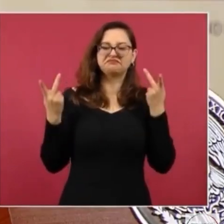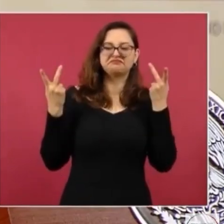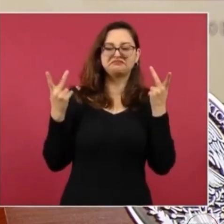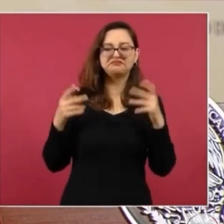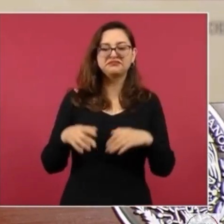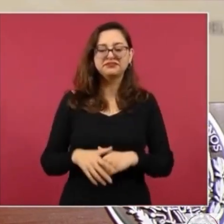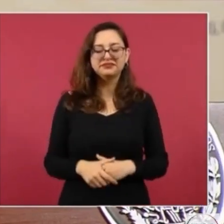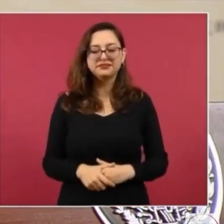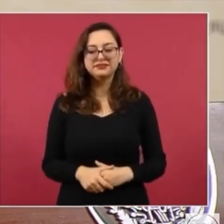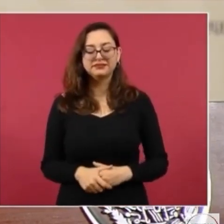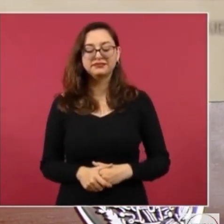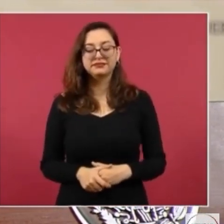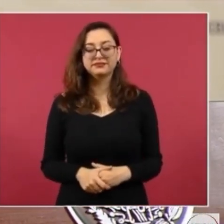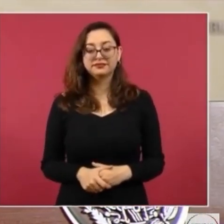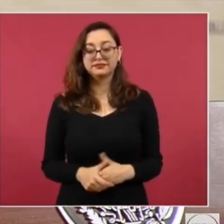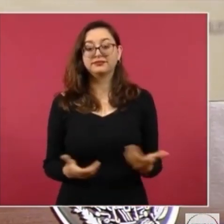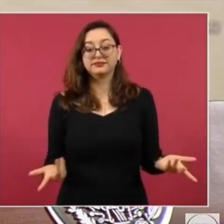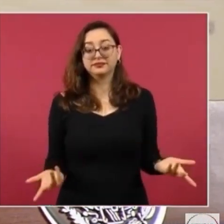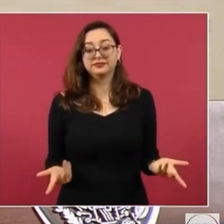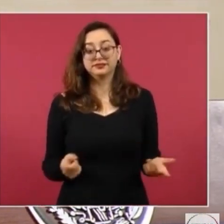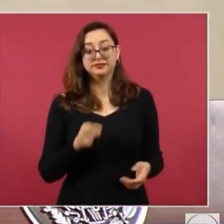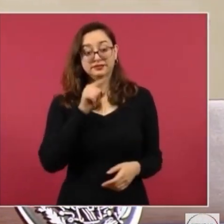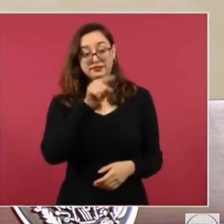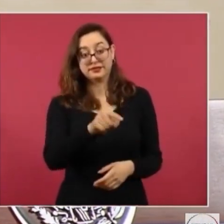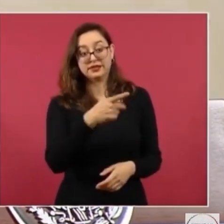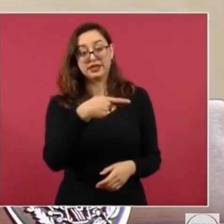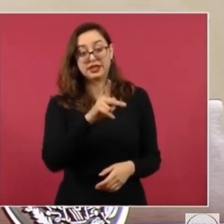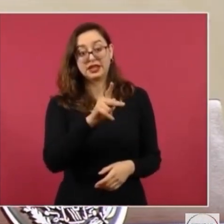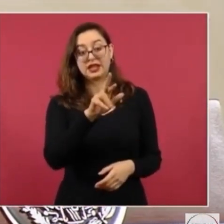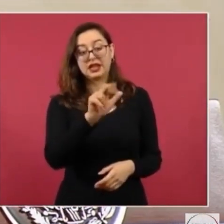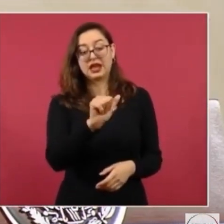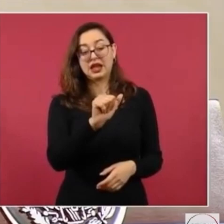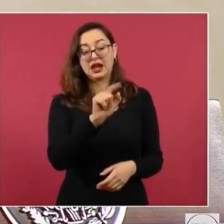Entonces, Krause hizo